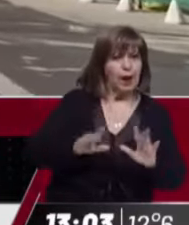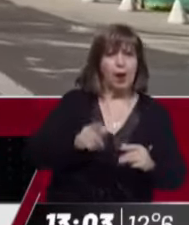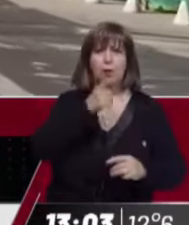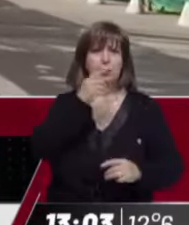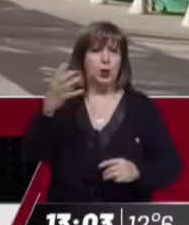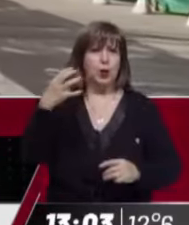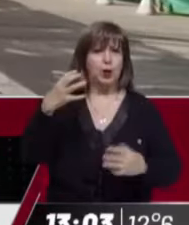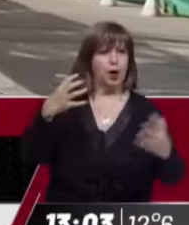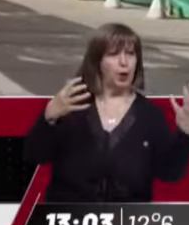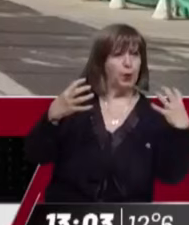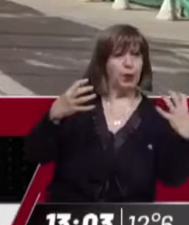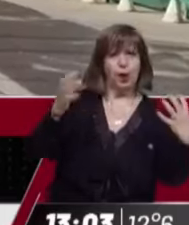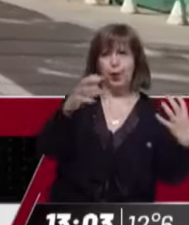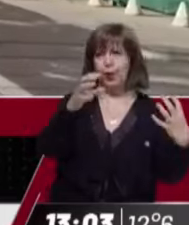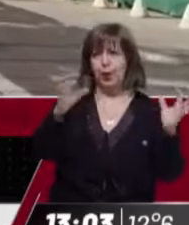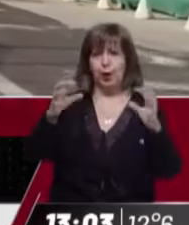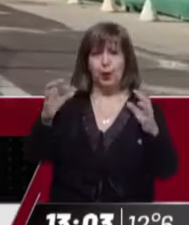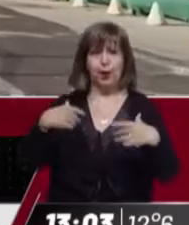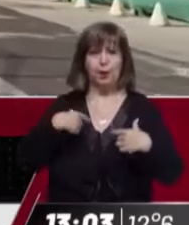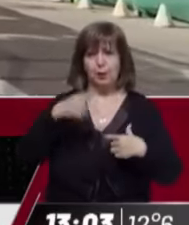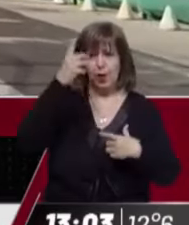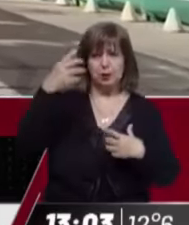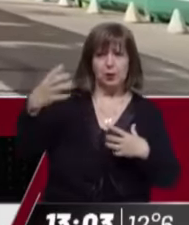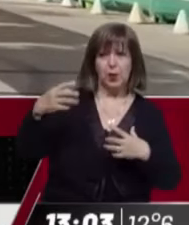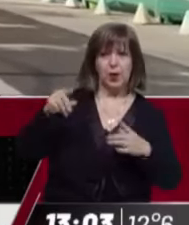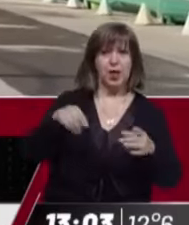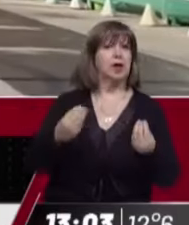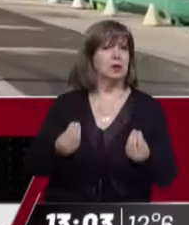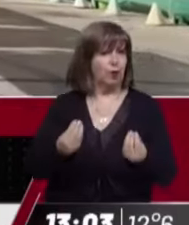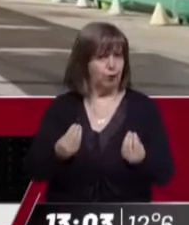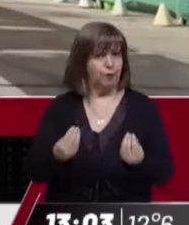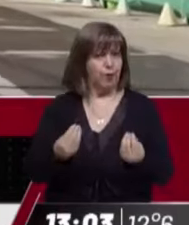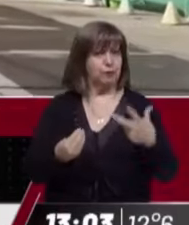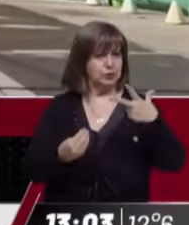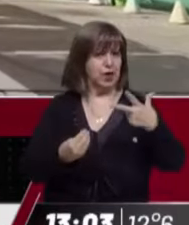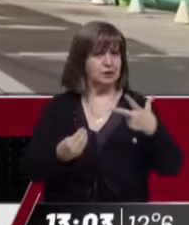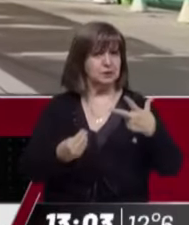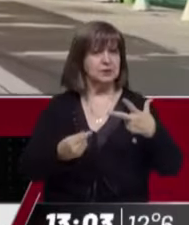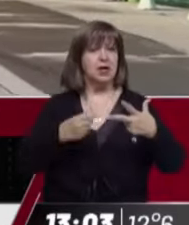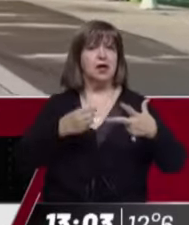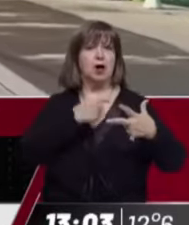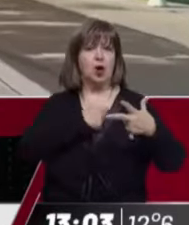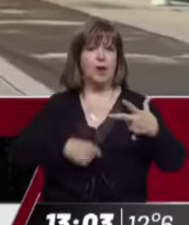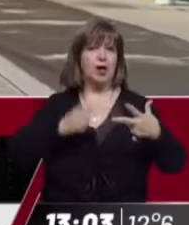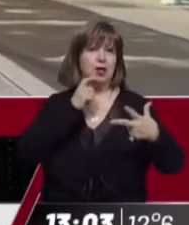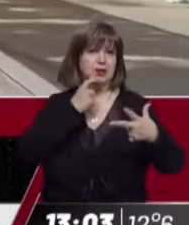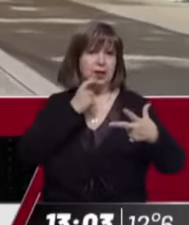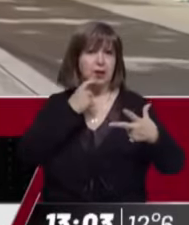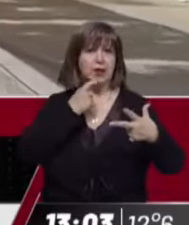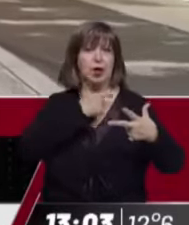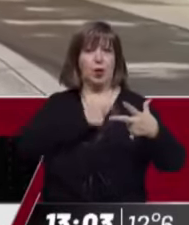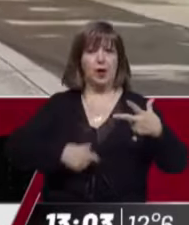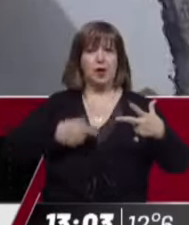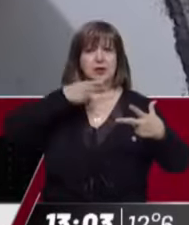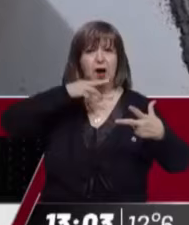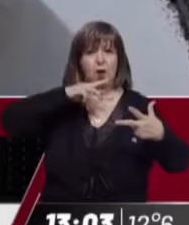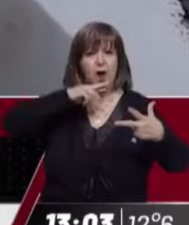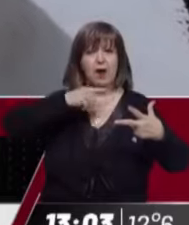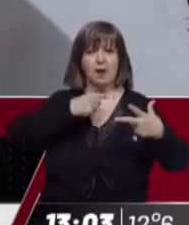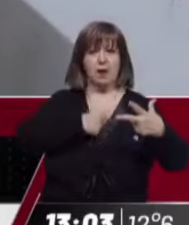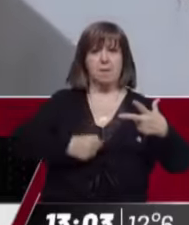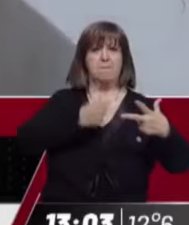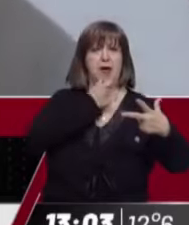los controles de cada uno de nuestros estados, ¿no? Entonces el gobierno de San Luis está, y el gobierno de San Juan están muy